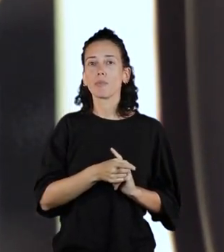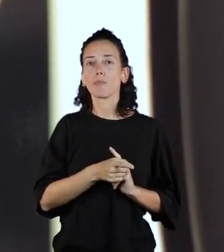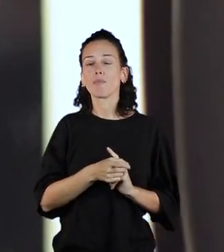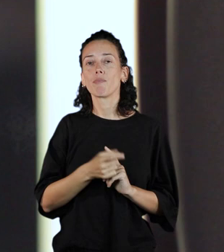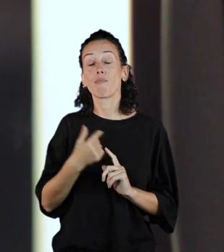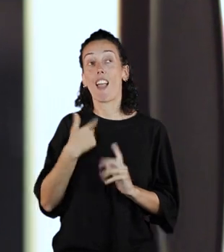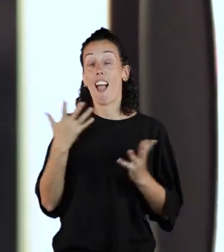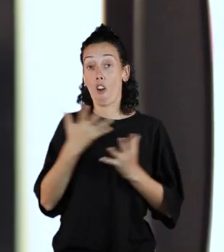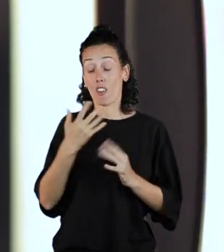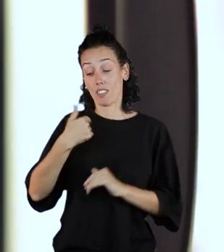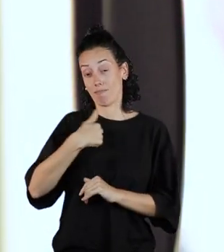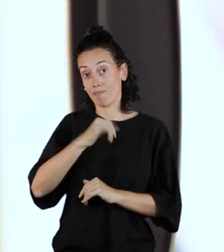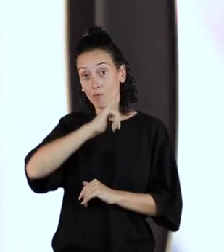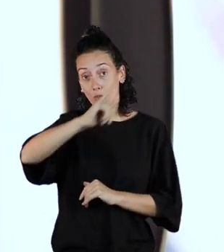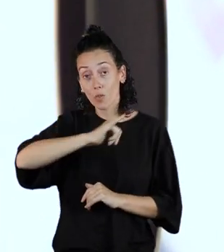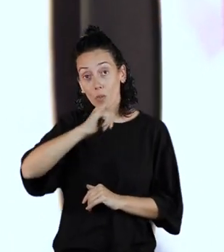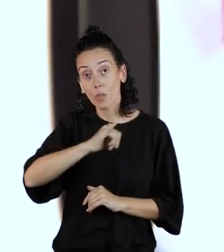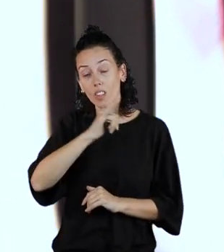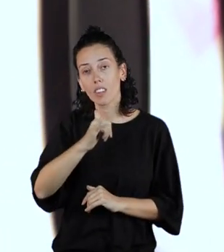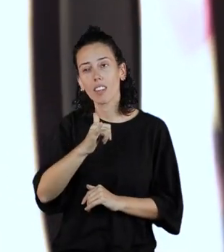Yo ahora que estoy hablando,